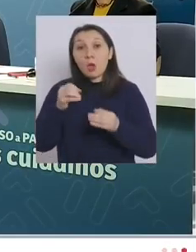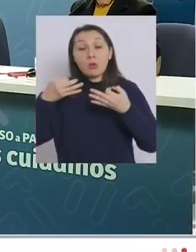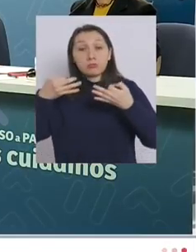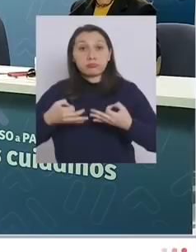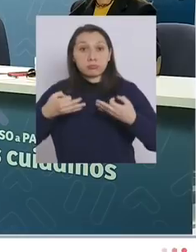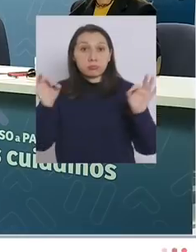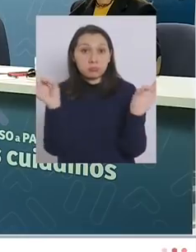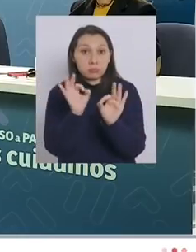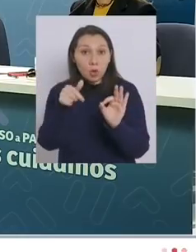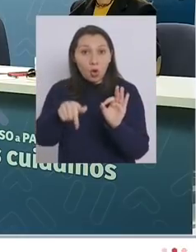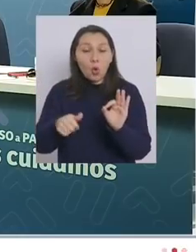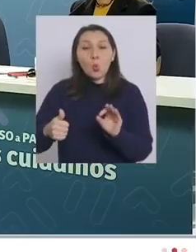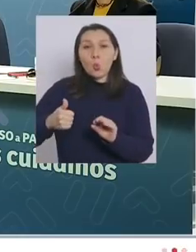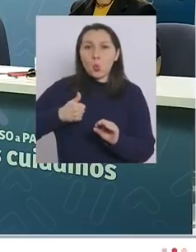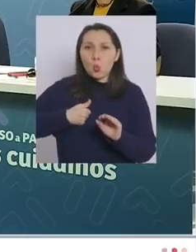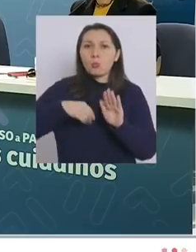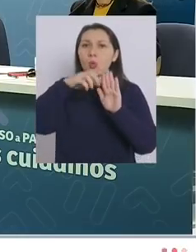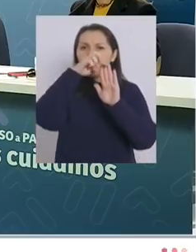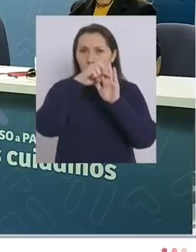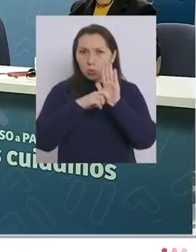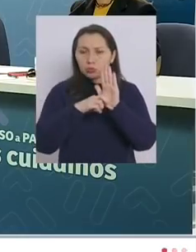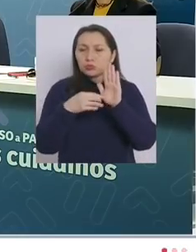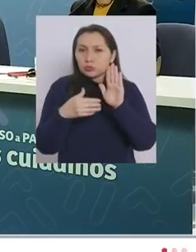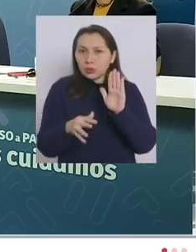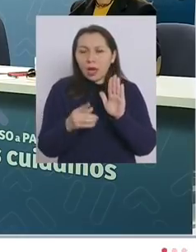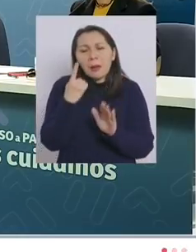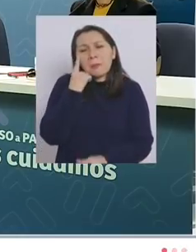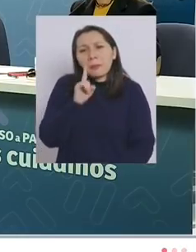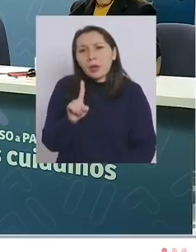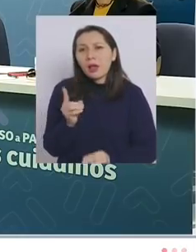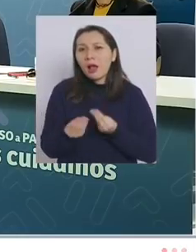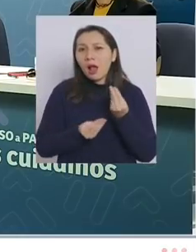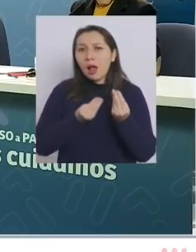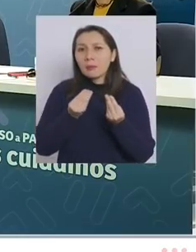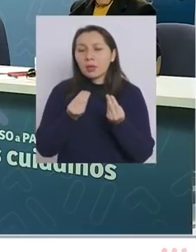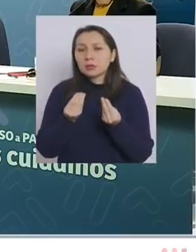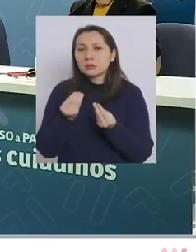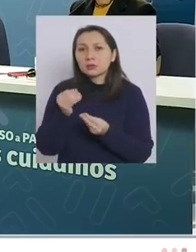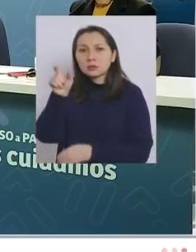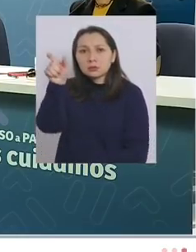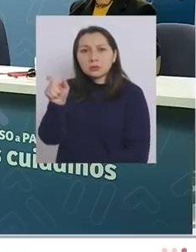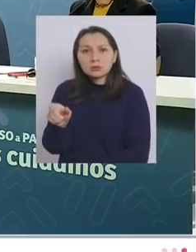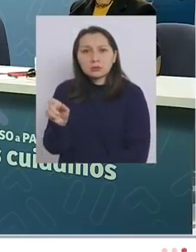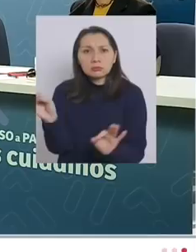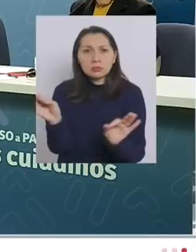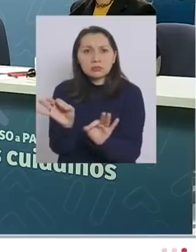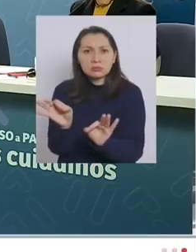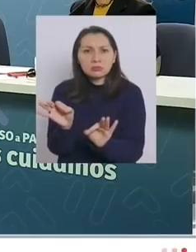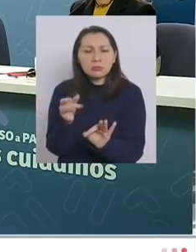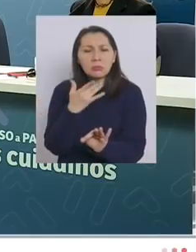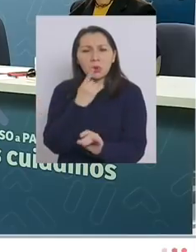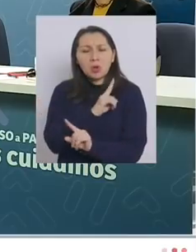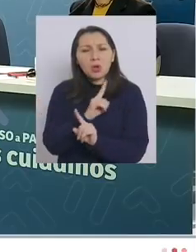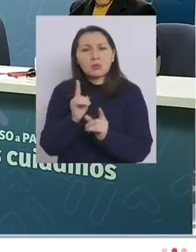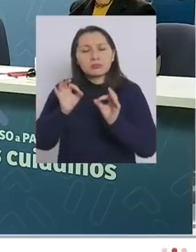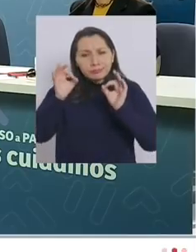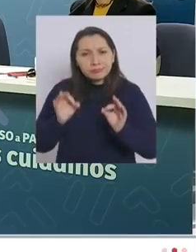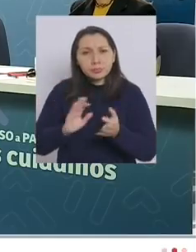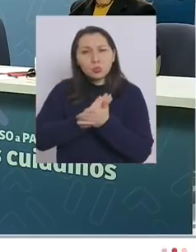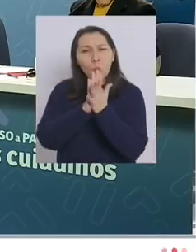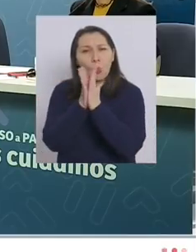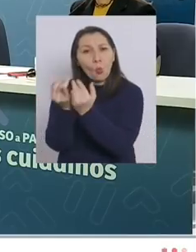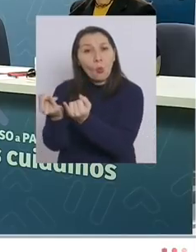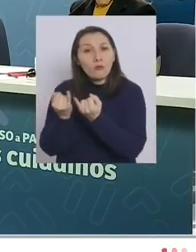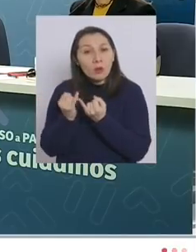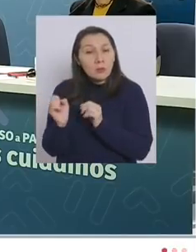día, que se cumplieron protocolos, pero ¿qué pasó al final con esta explicación? ¿Por qué no se esperó tener todos los